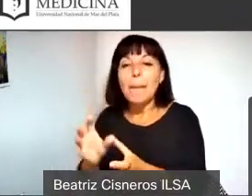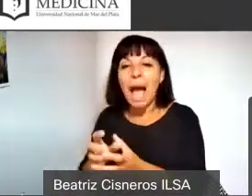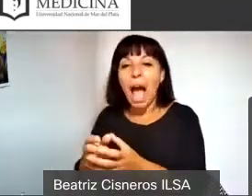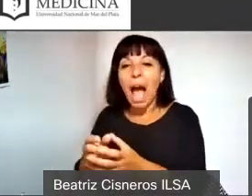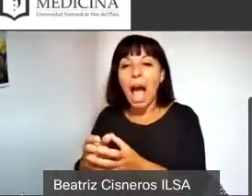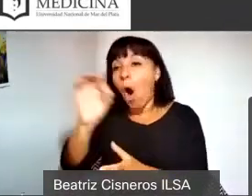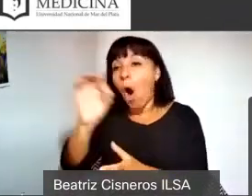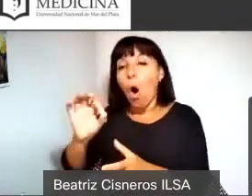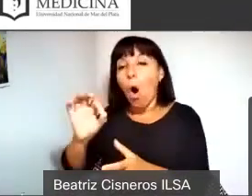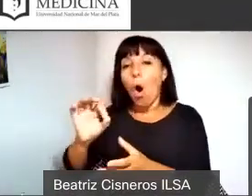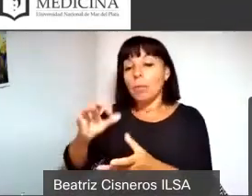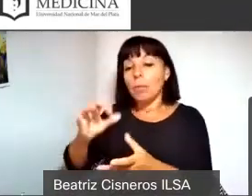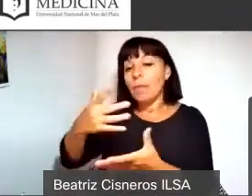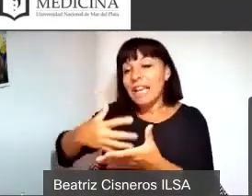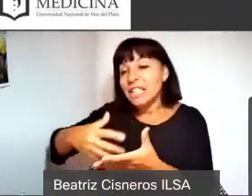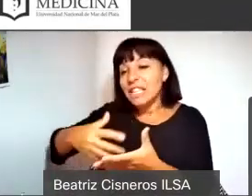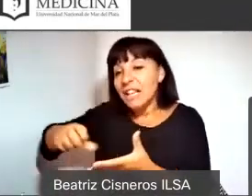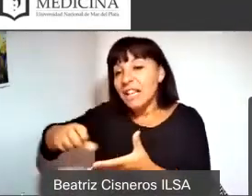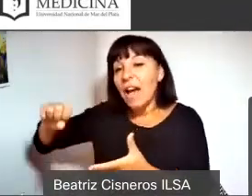traslocada hasta